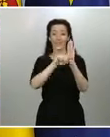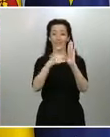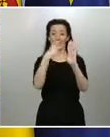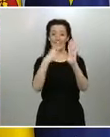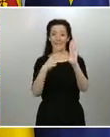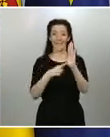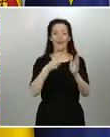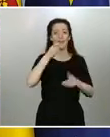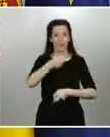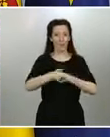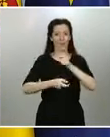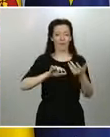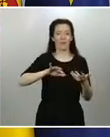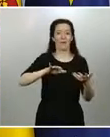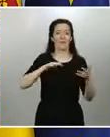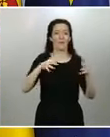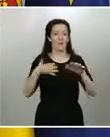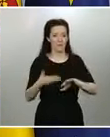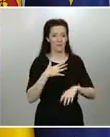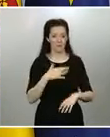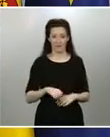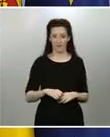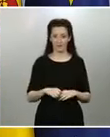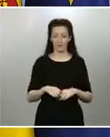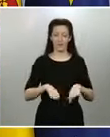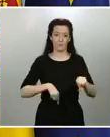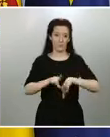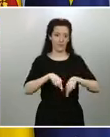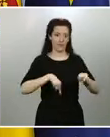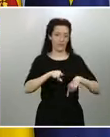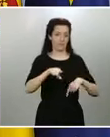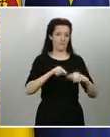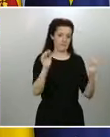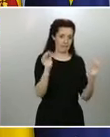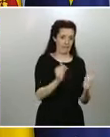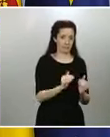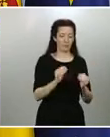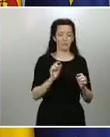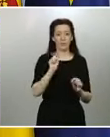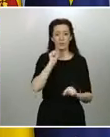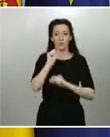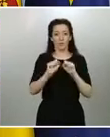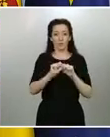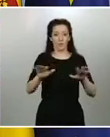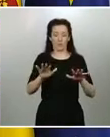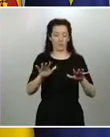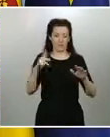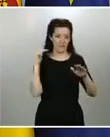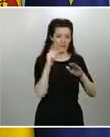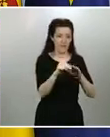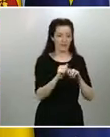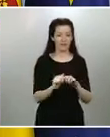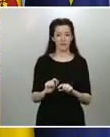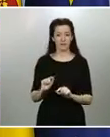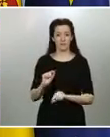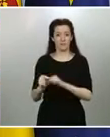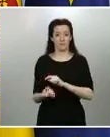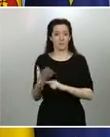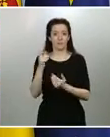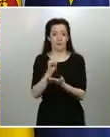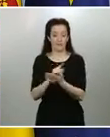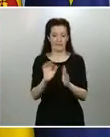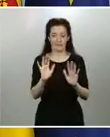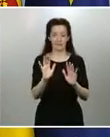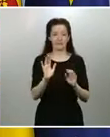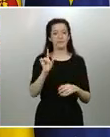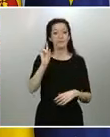evitar el contagio evitar un repunte un nuevo brote del virus y al mismo tiempo seguir procurando ese amparo